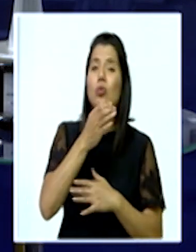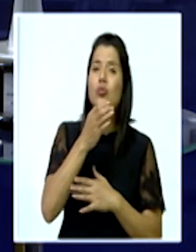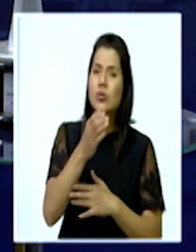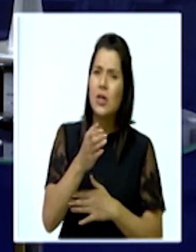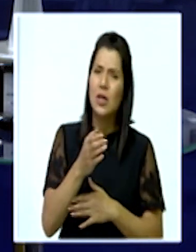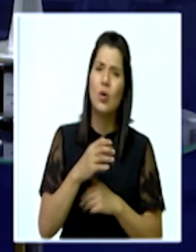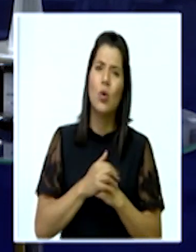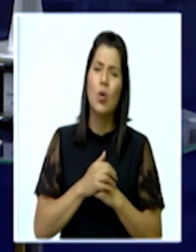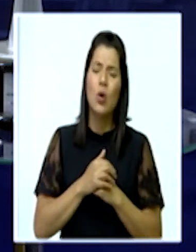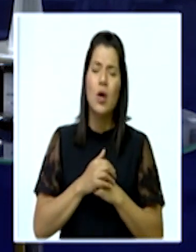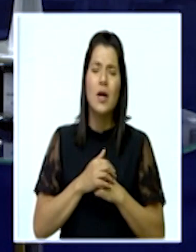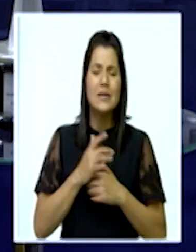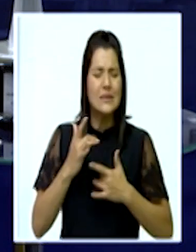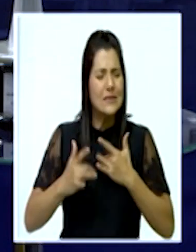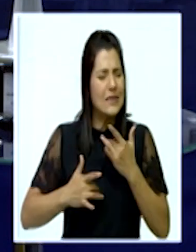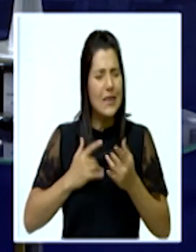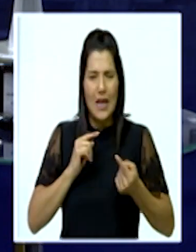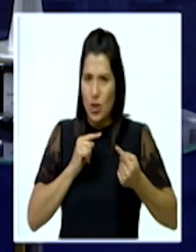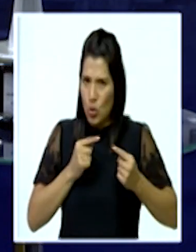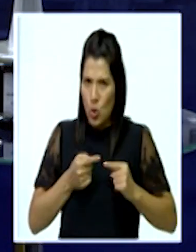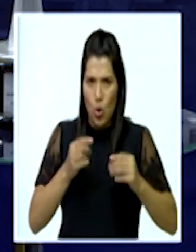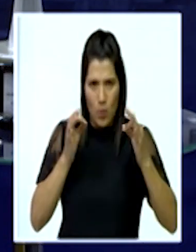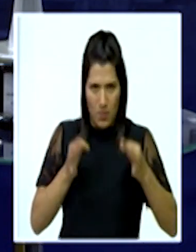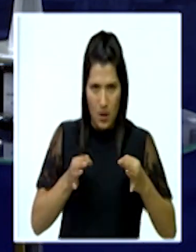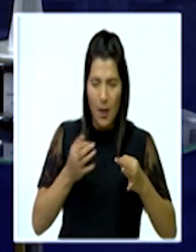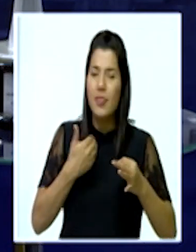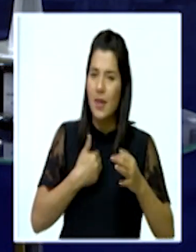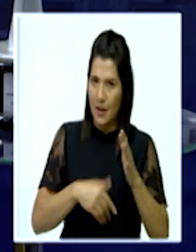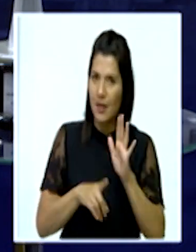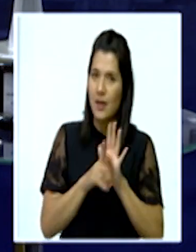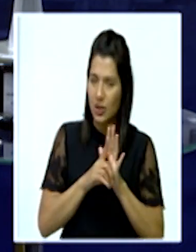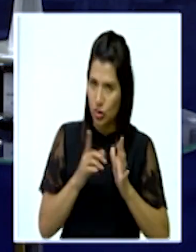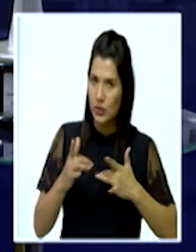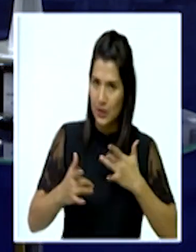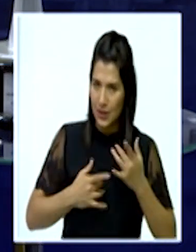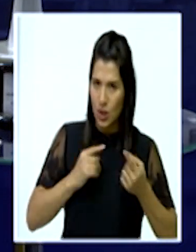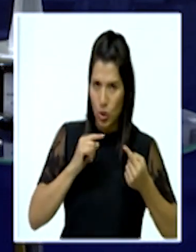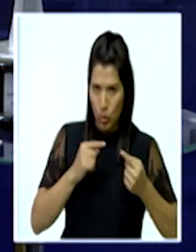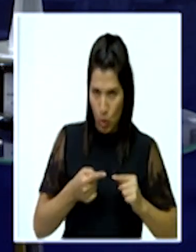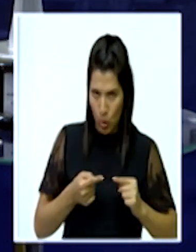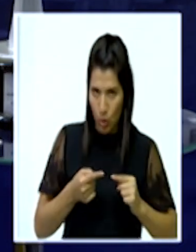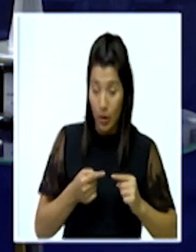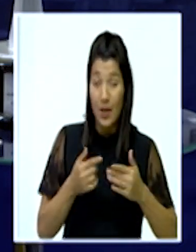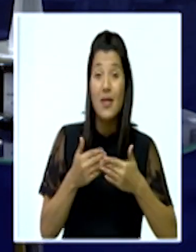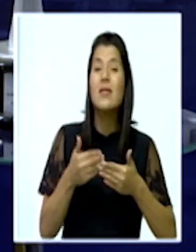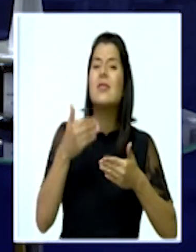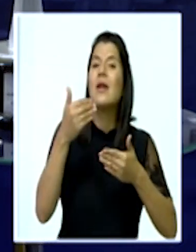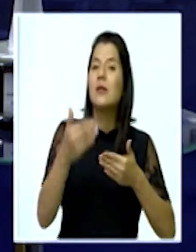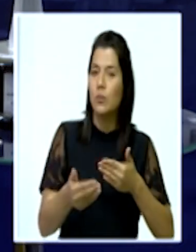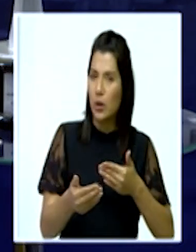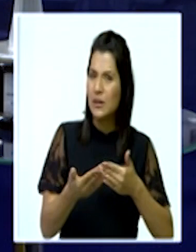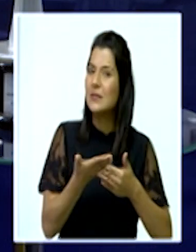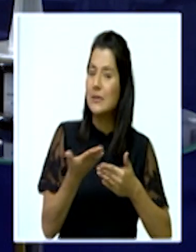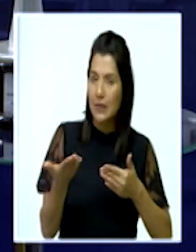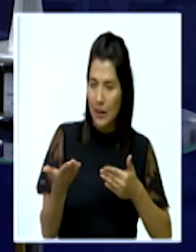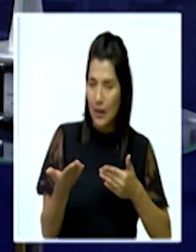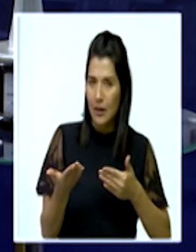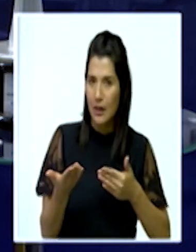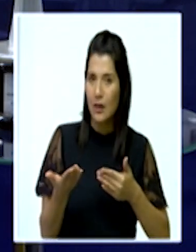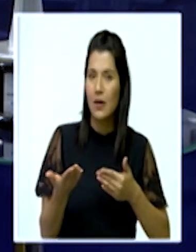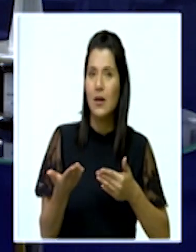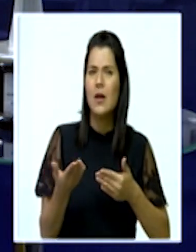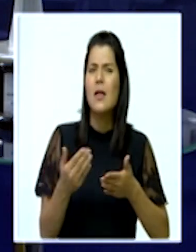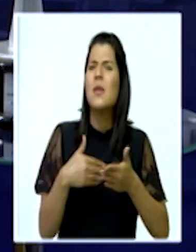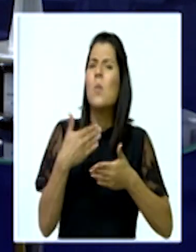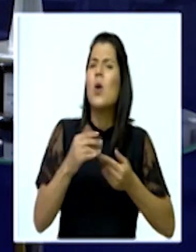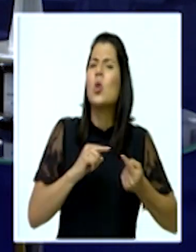vivan el dolor como tiene que ser porque tienen derecho a su dolor, punto y seguido. Pero de ese dolor, ¿qué voy